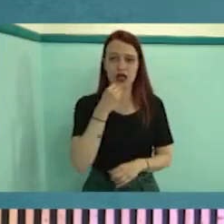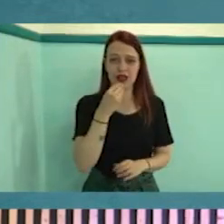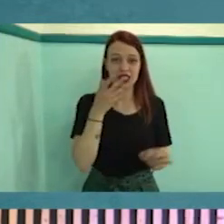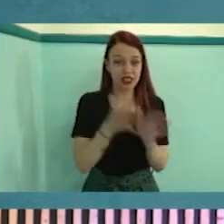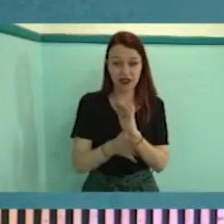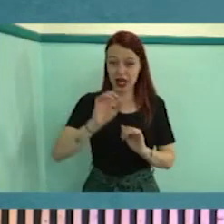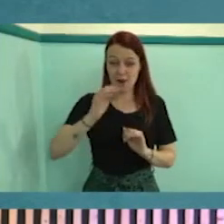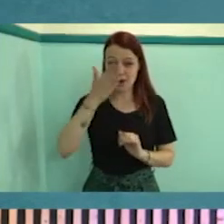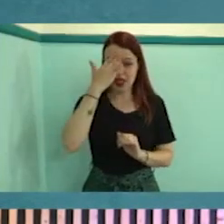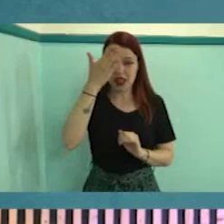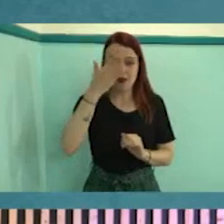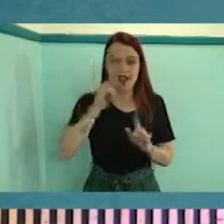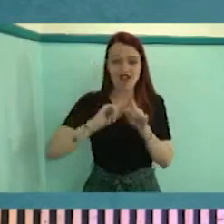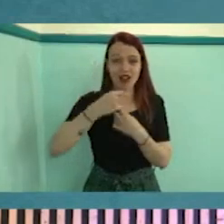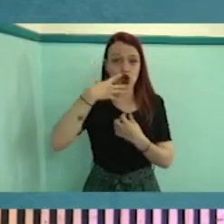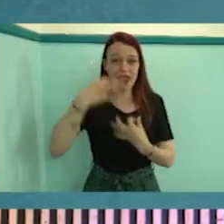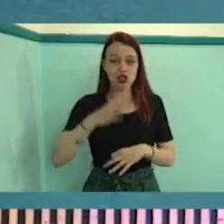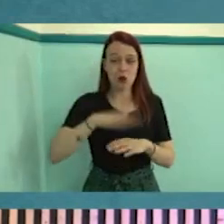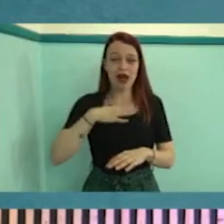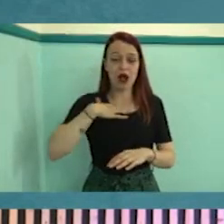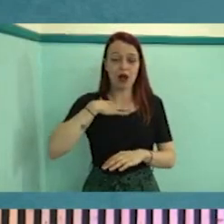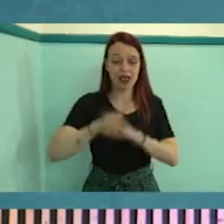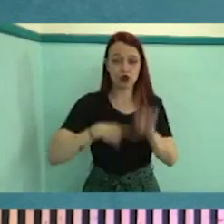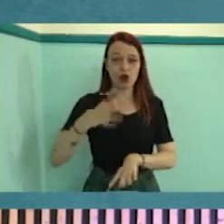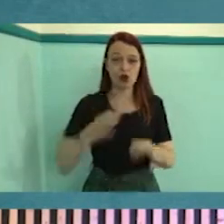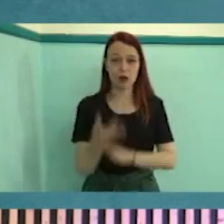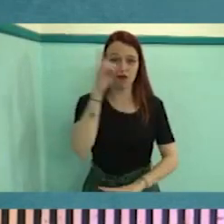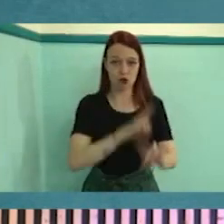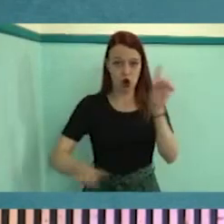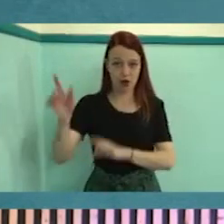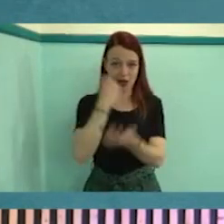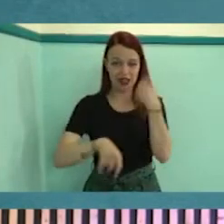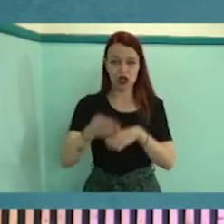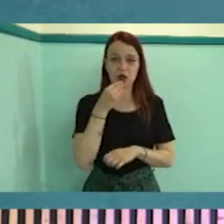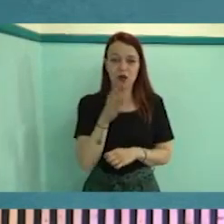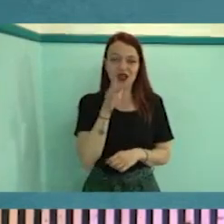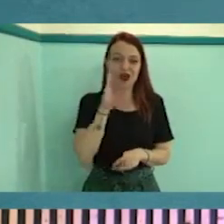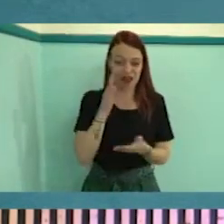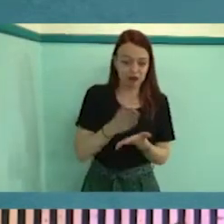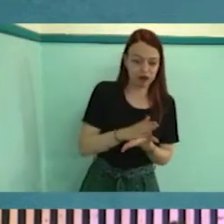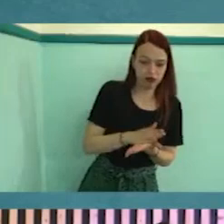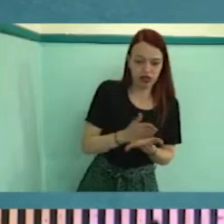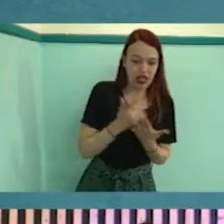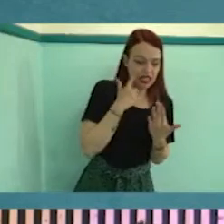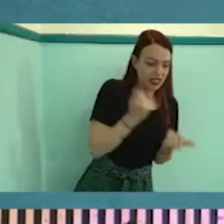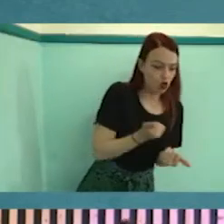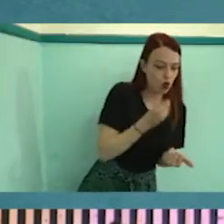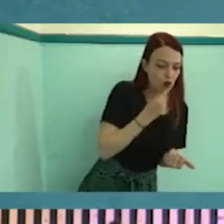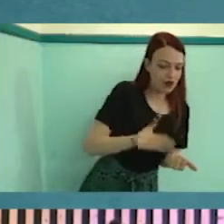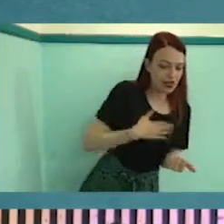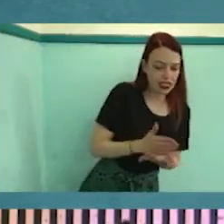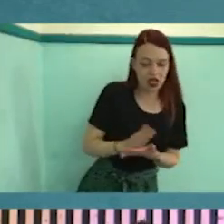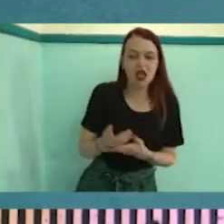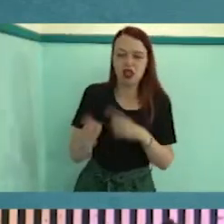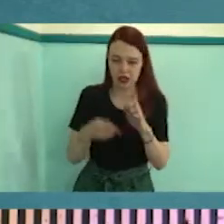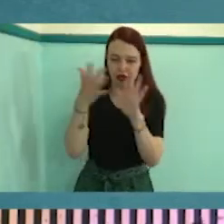riesgo para desarrollar un trast torno de conducta alimentaria de ahí que hablara antes de esa línea tan fina entre lo que es salud bienestar y hablaremos un